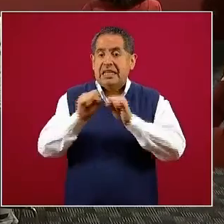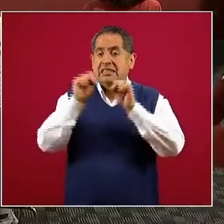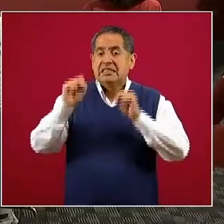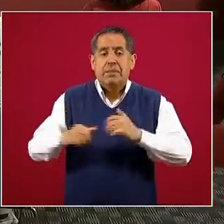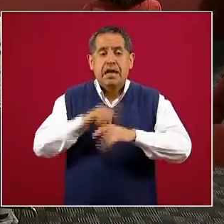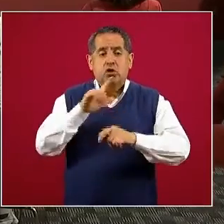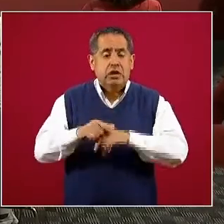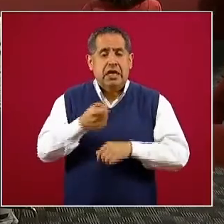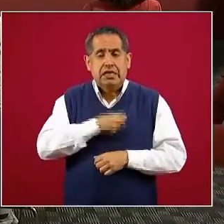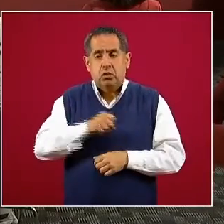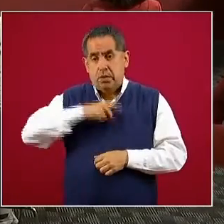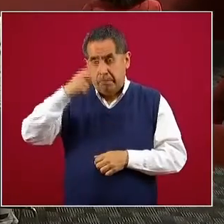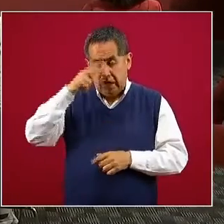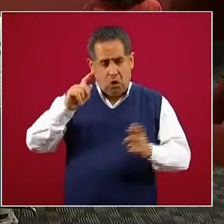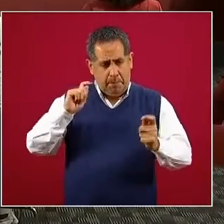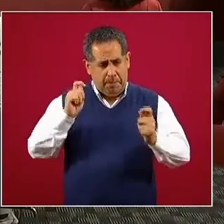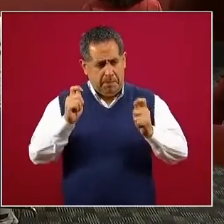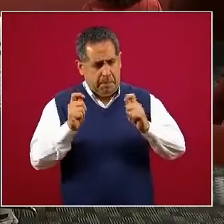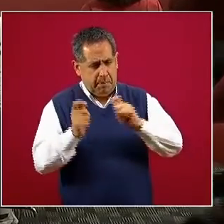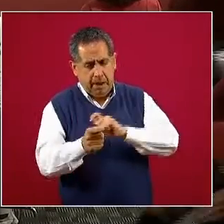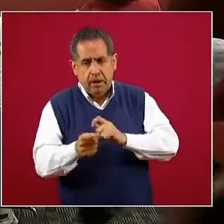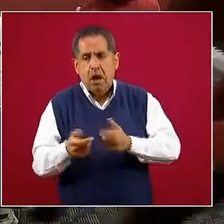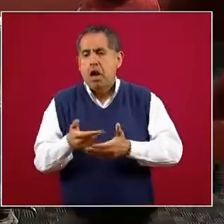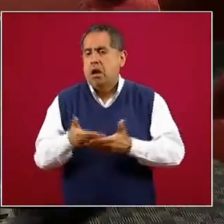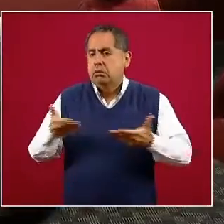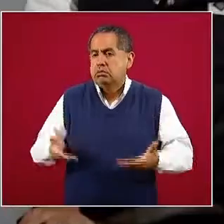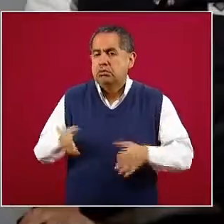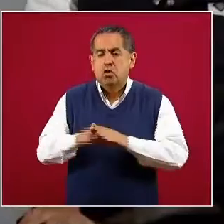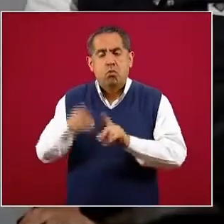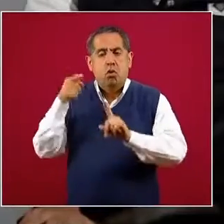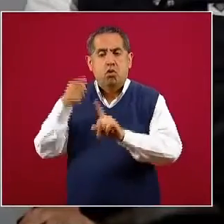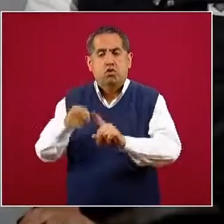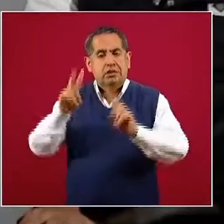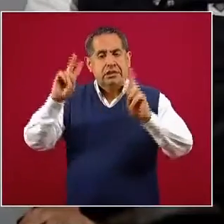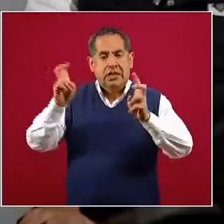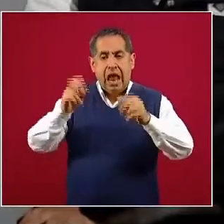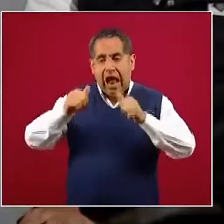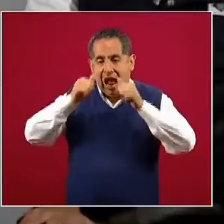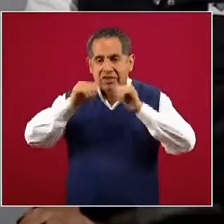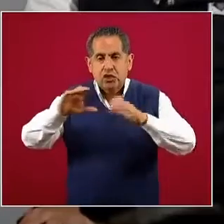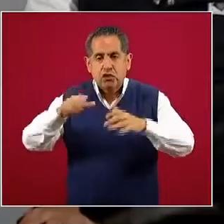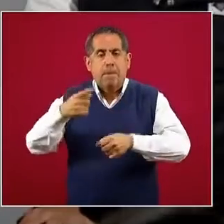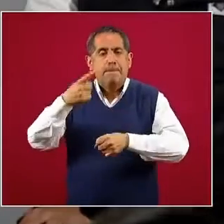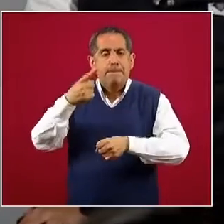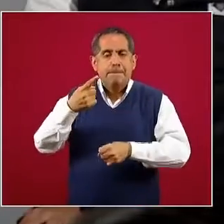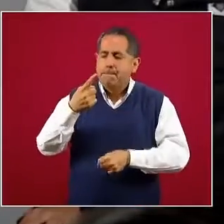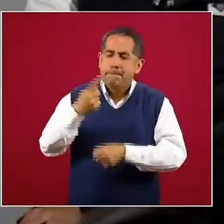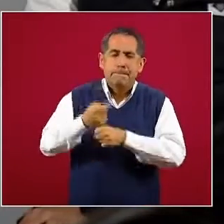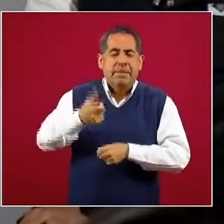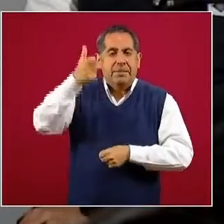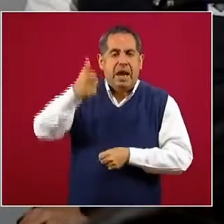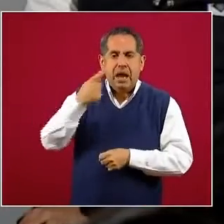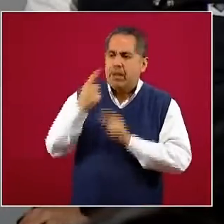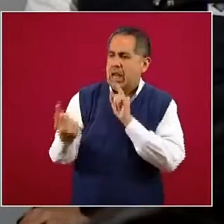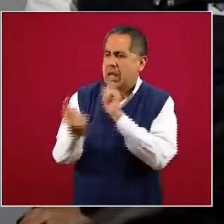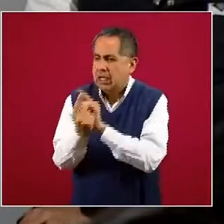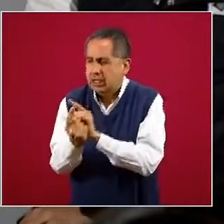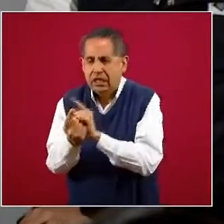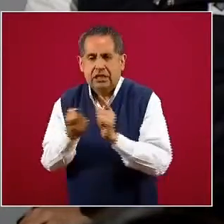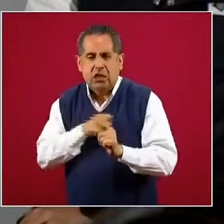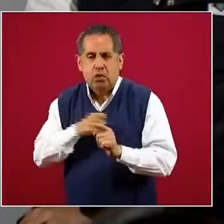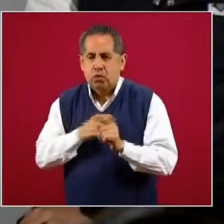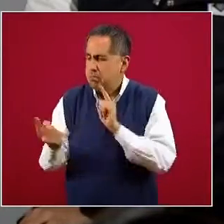sería todo, gracias. Con mucho gusto. No hay esto que usted dice, hay tanto problema, insisto, es una verdad